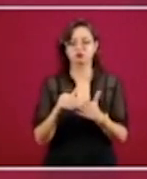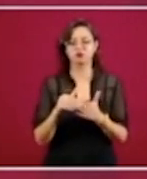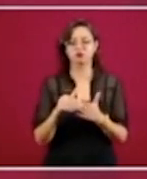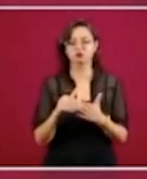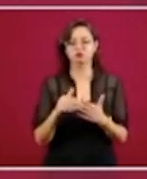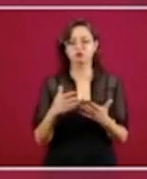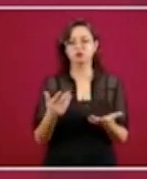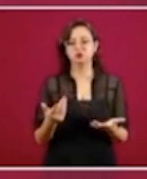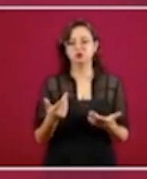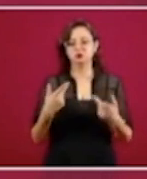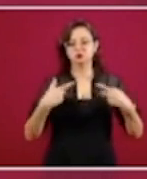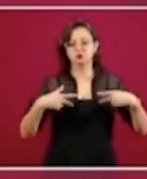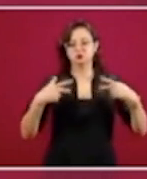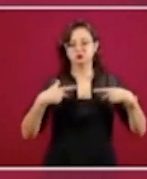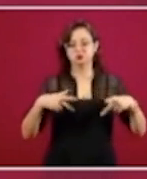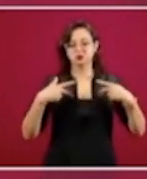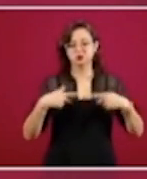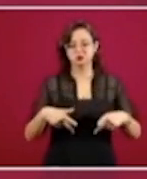Incluye